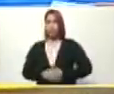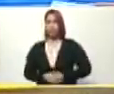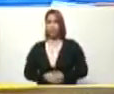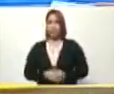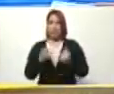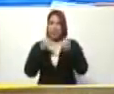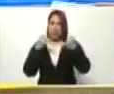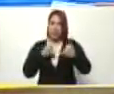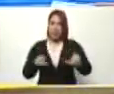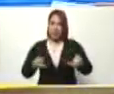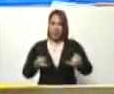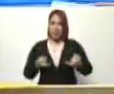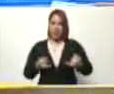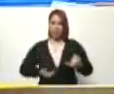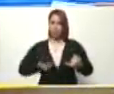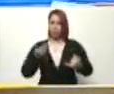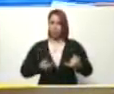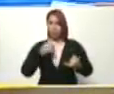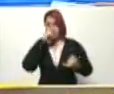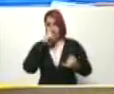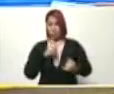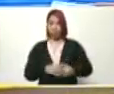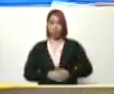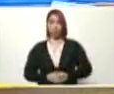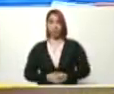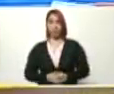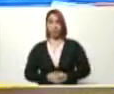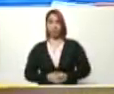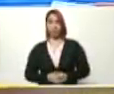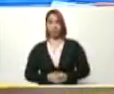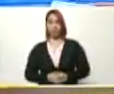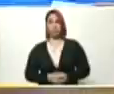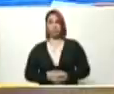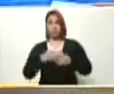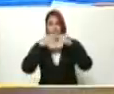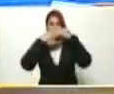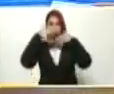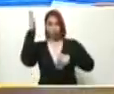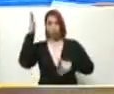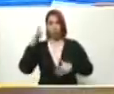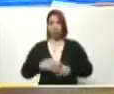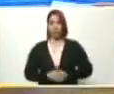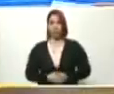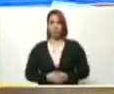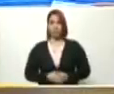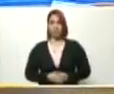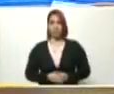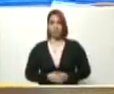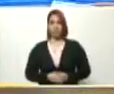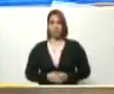maestra de los años que están por venir, de los meses que están por venir.